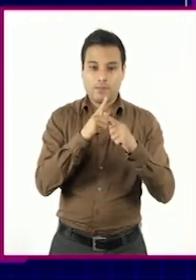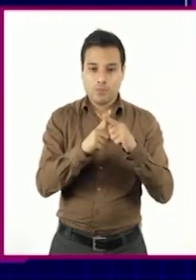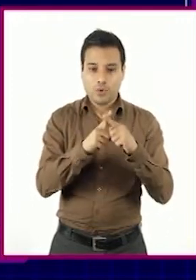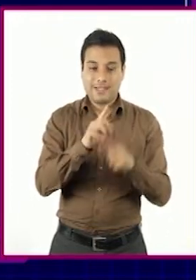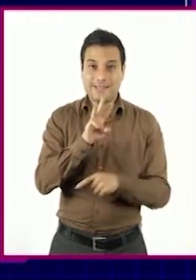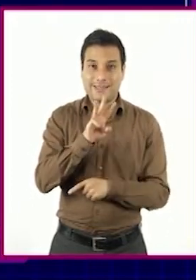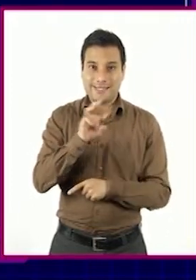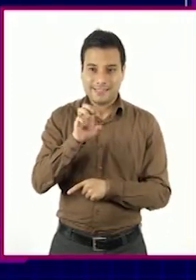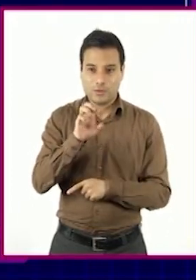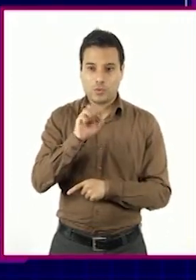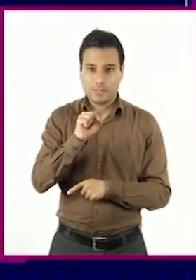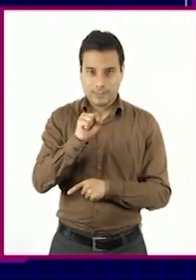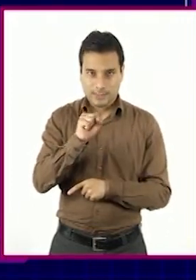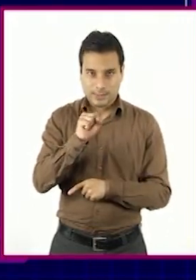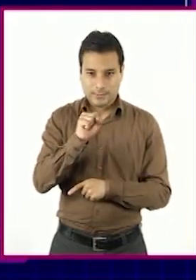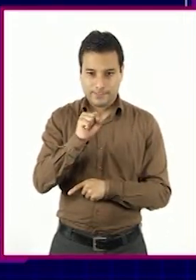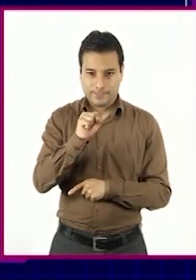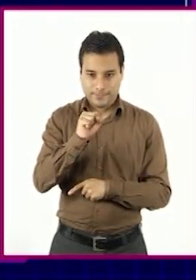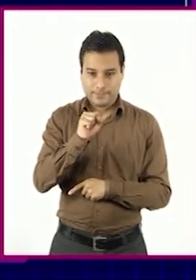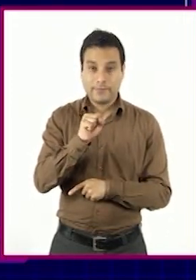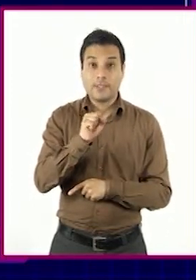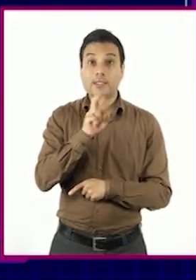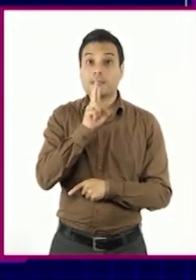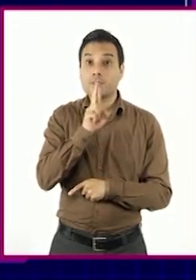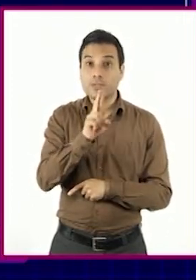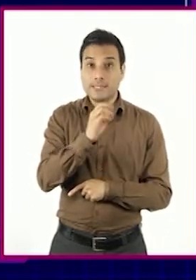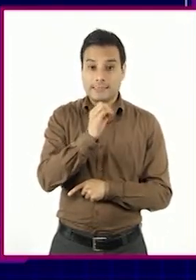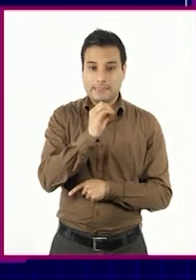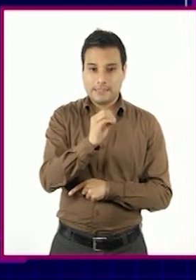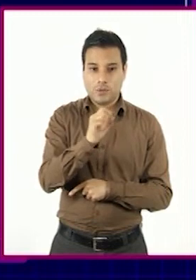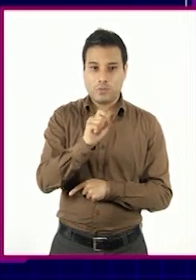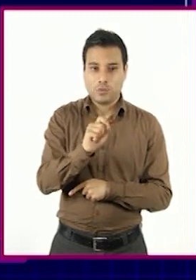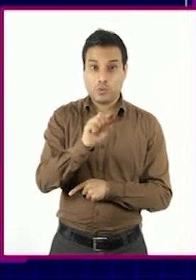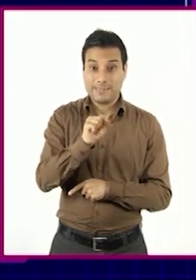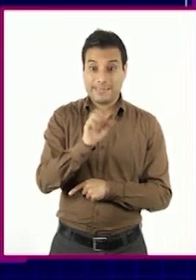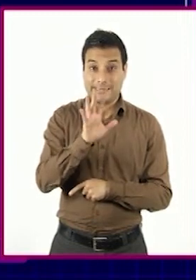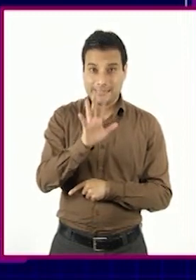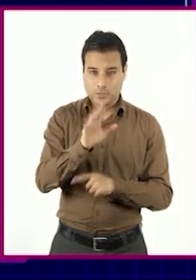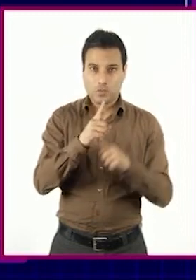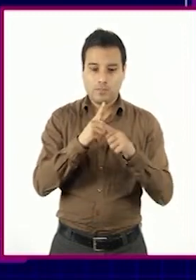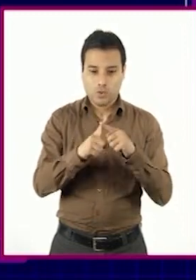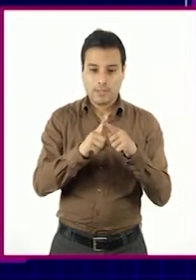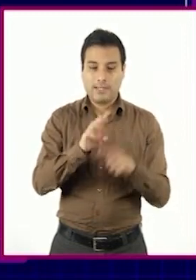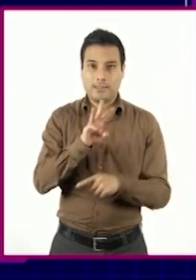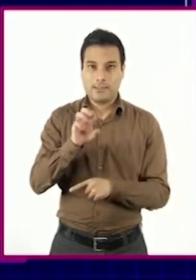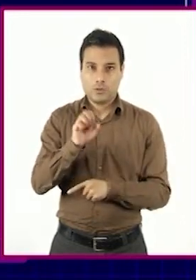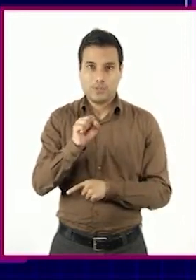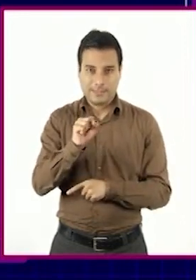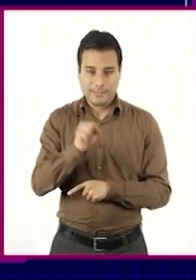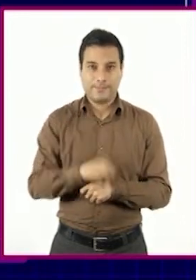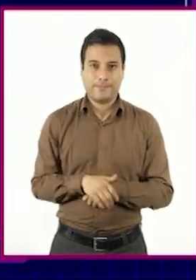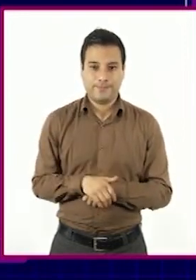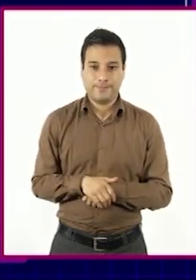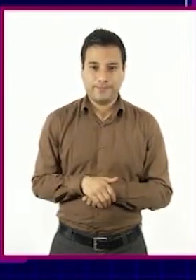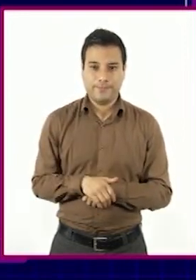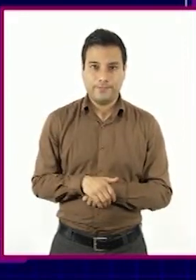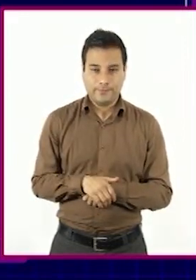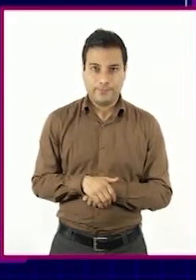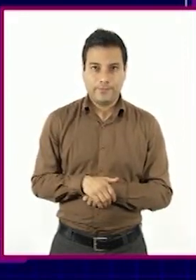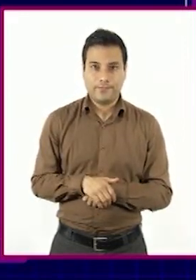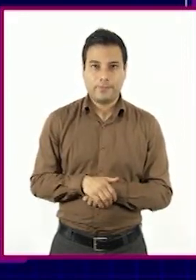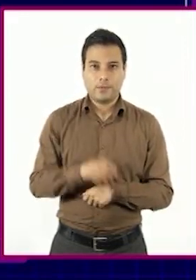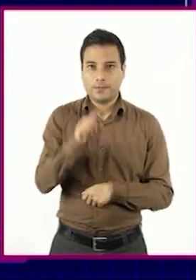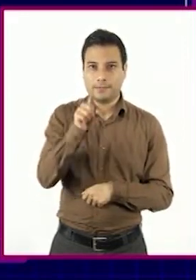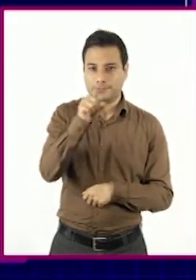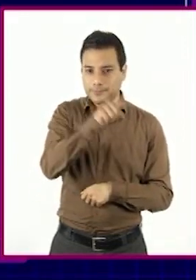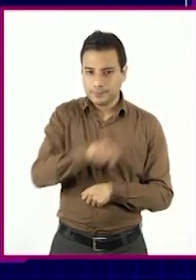grados, igual a 0.65 por 360 grados. Así, el sector circular debe